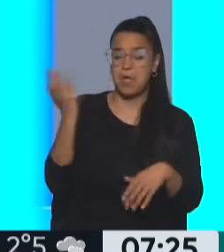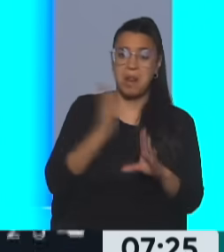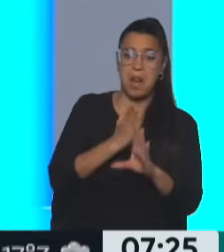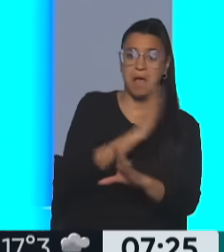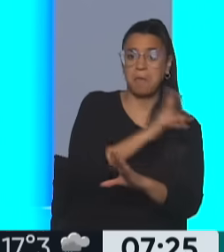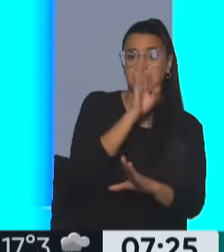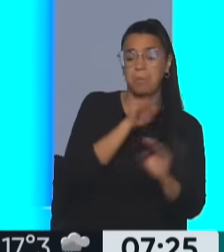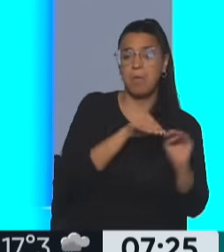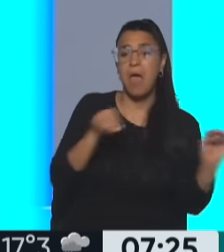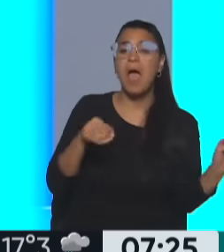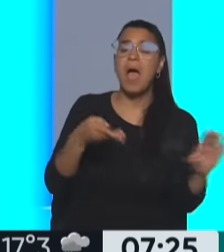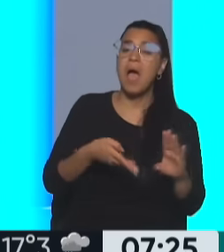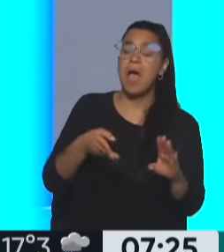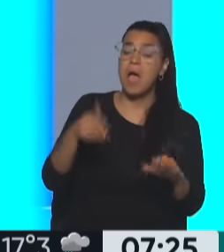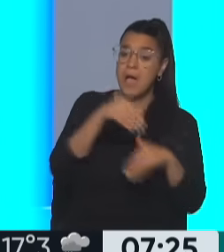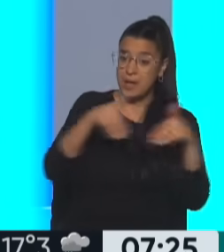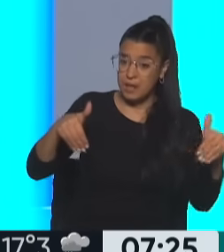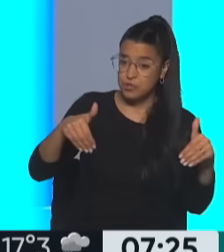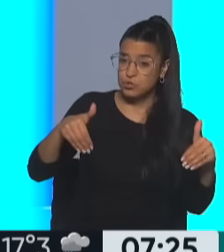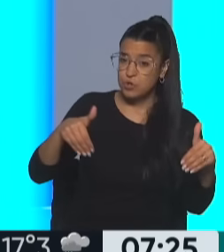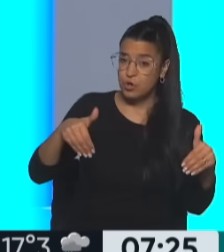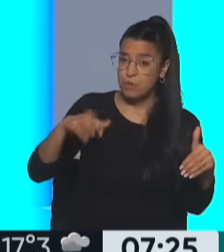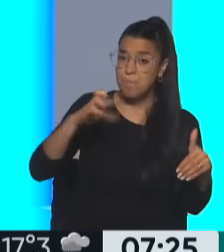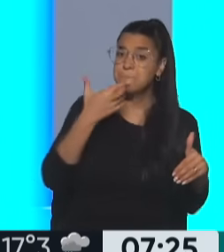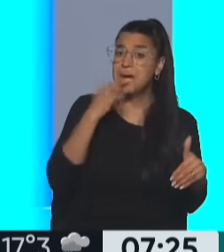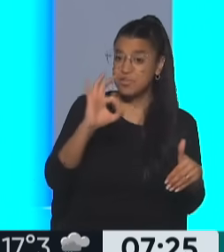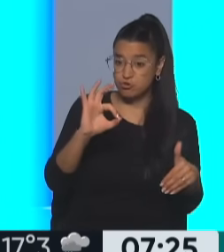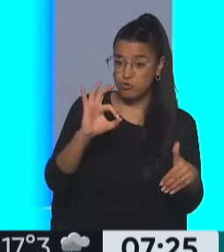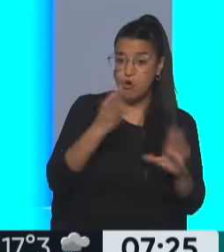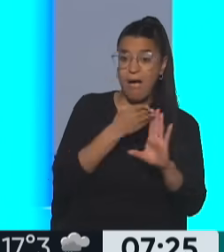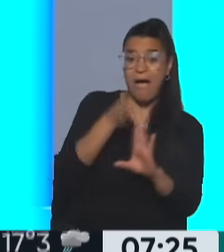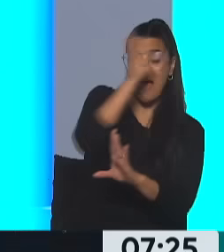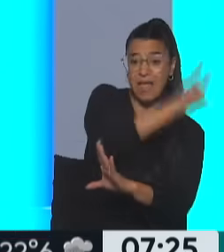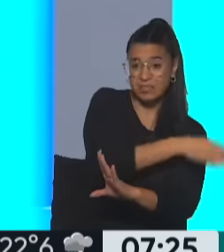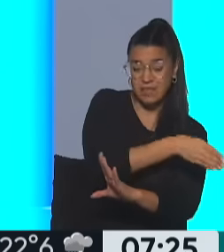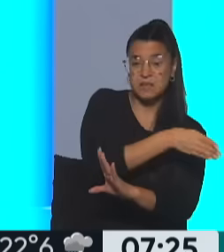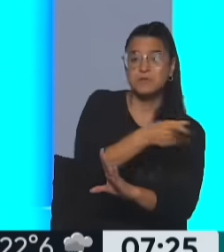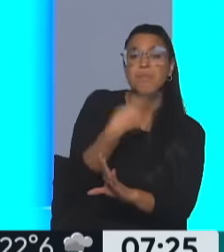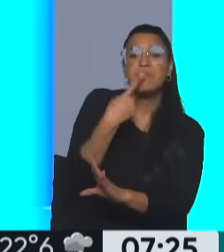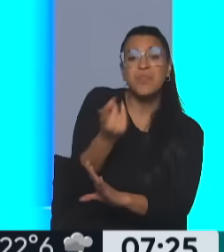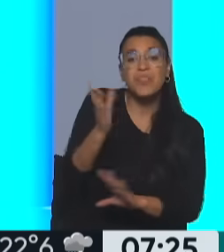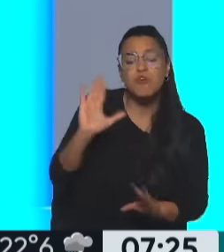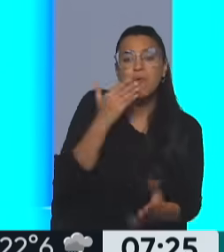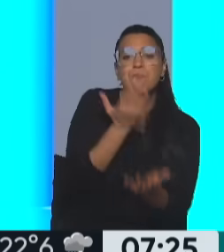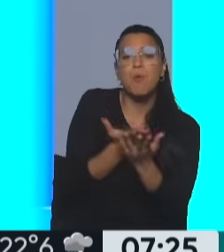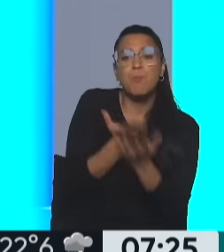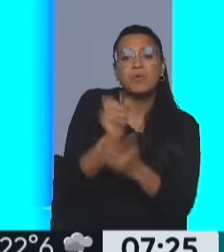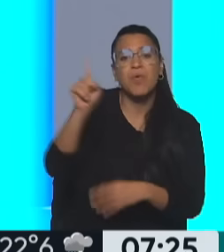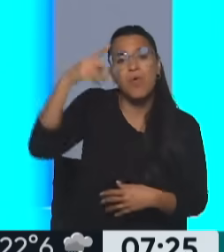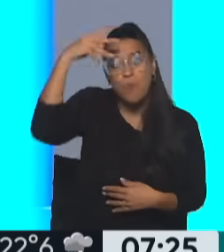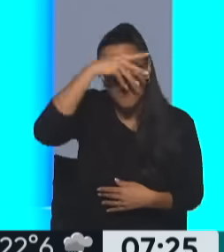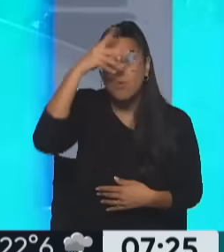algún momento, antes de las elecciones de las primarias del 13 de agosto, había dicho que la propuesta de Patricia